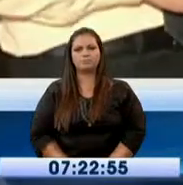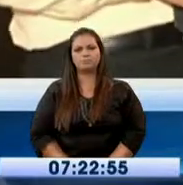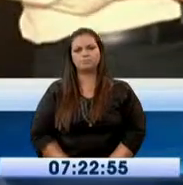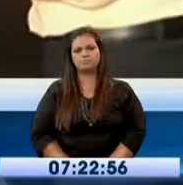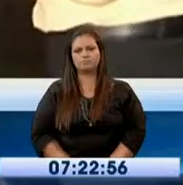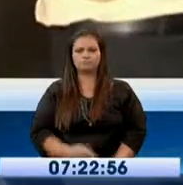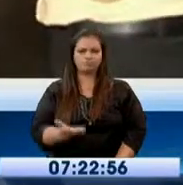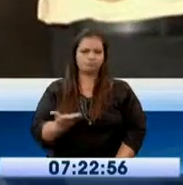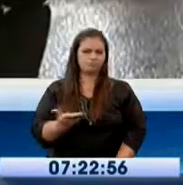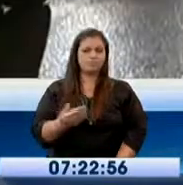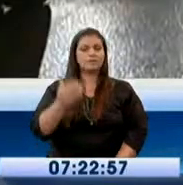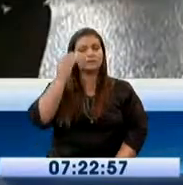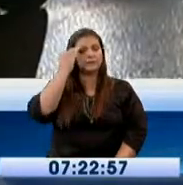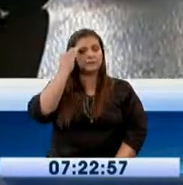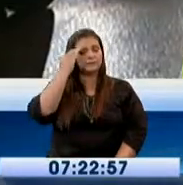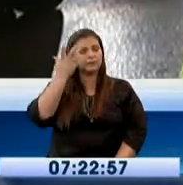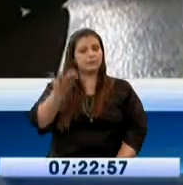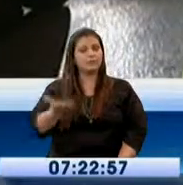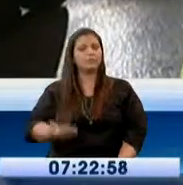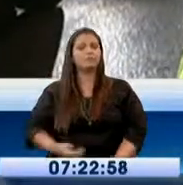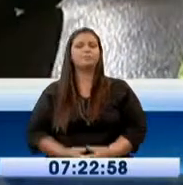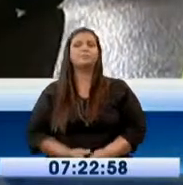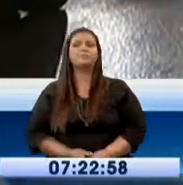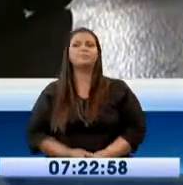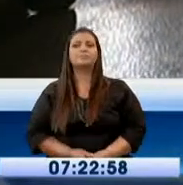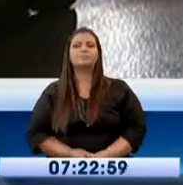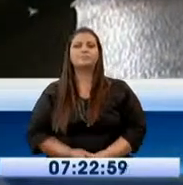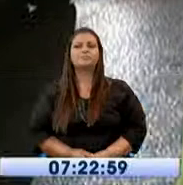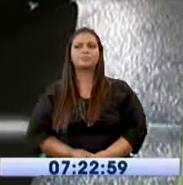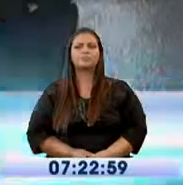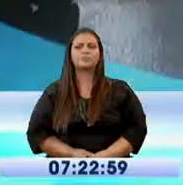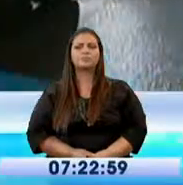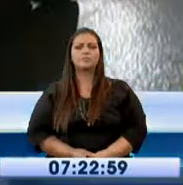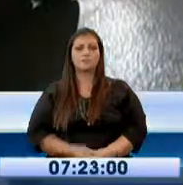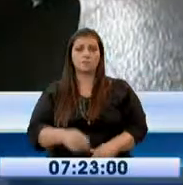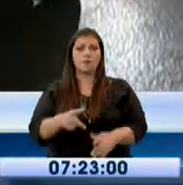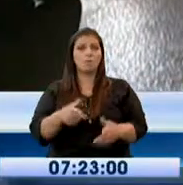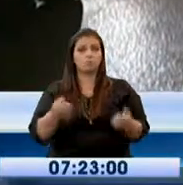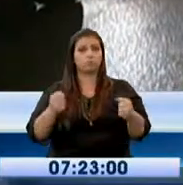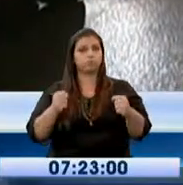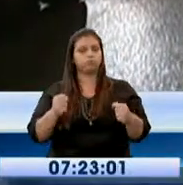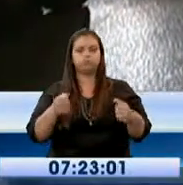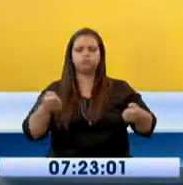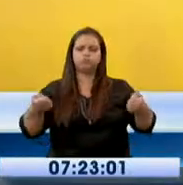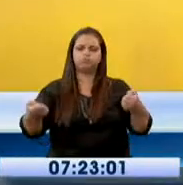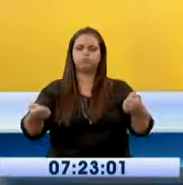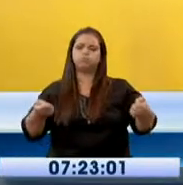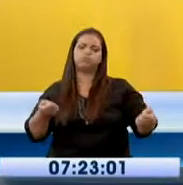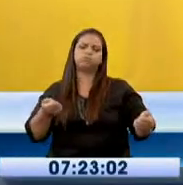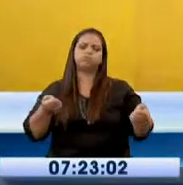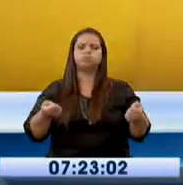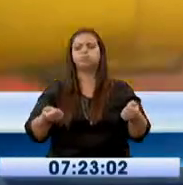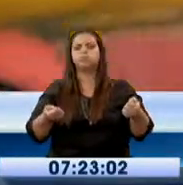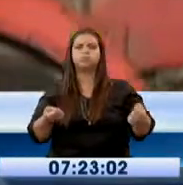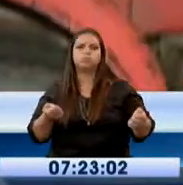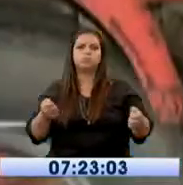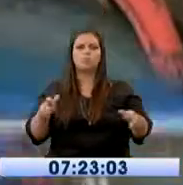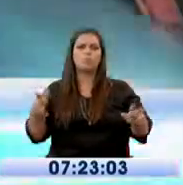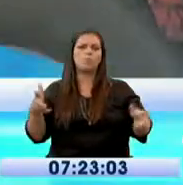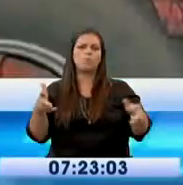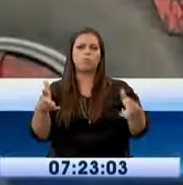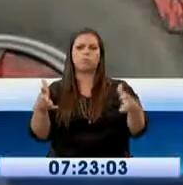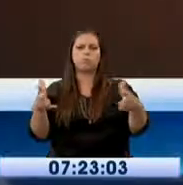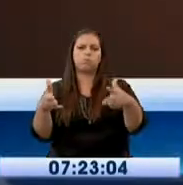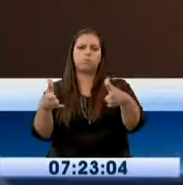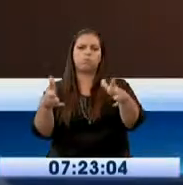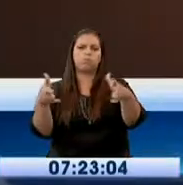norma de impacto. Vienen con un norma de impacto bastante fuerte para este tipo de casos. Al parecer, los percances fueron